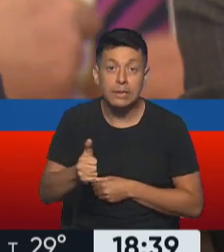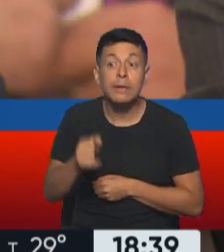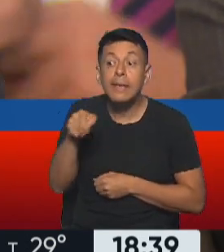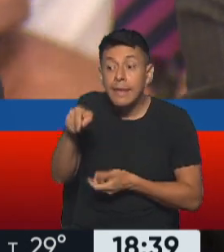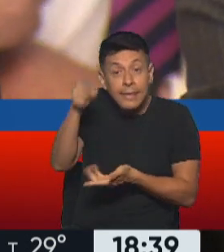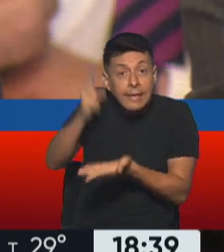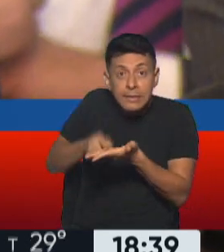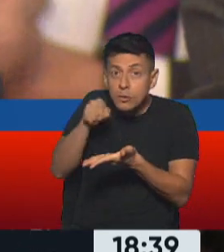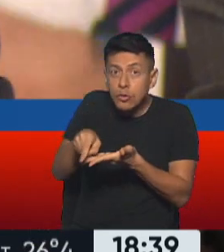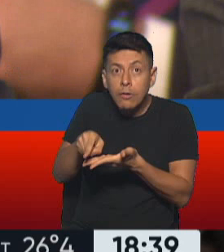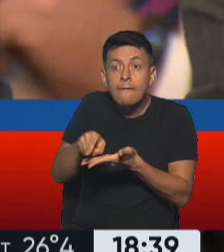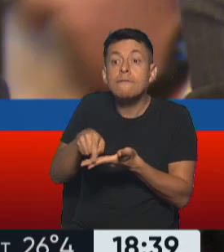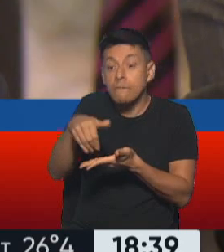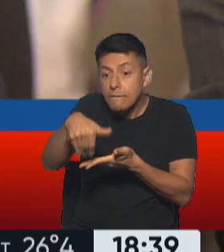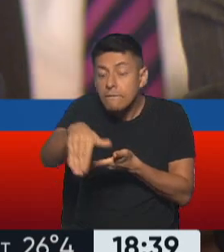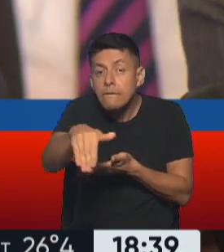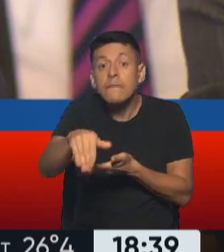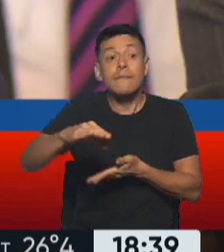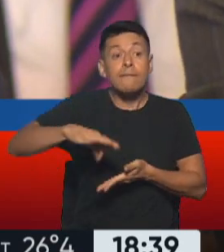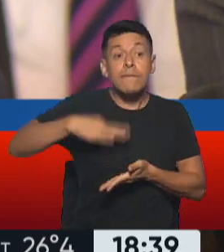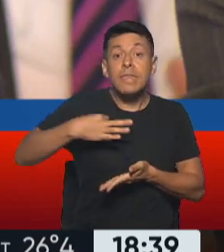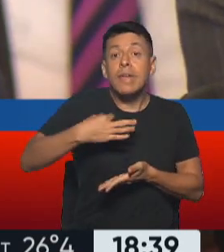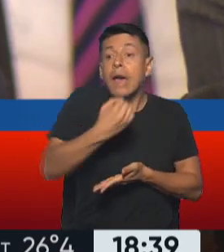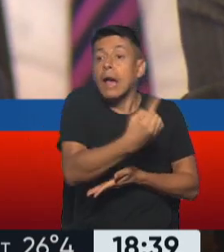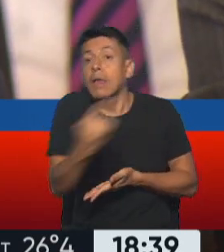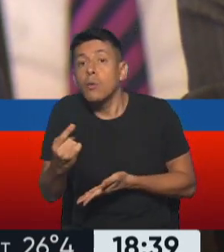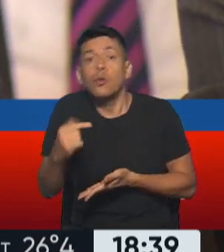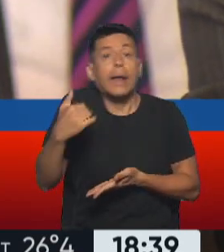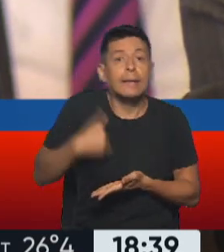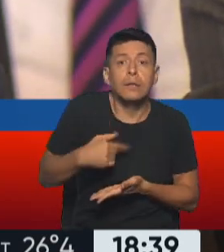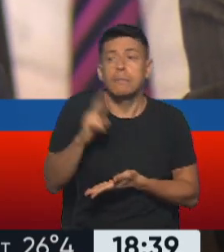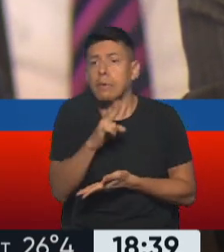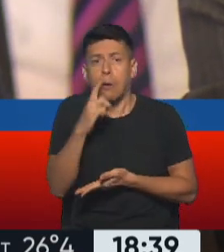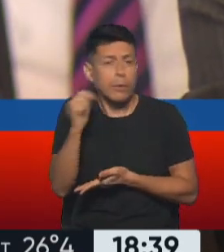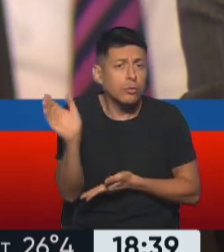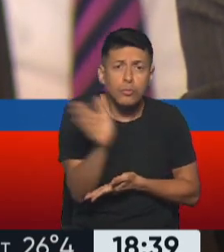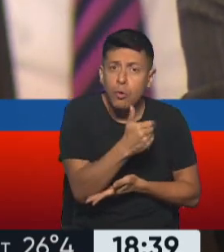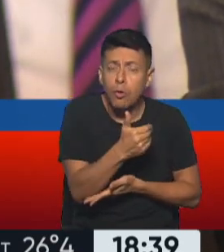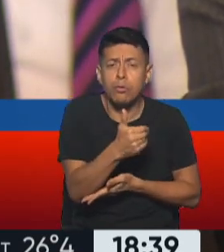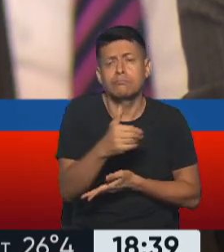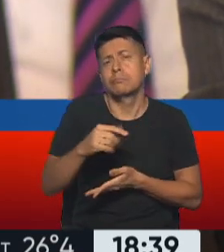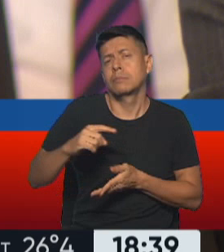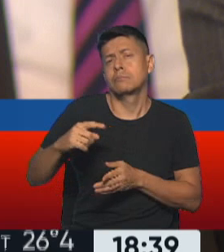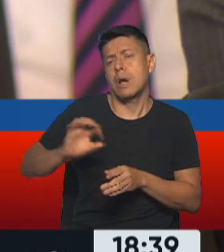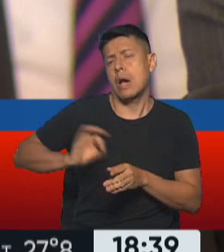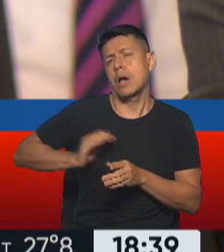decisiones que tienen impacto en la vida de las argentinas y de los argentinos por